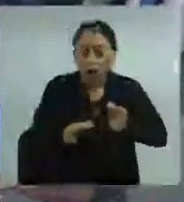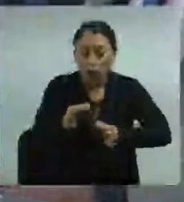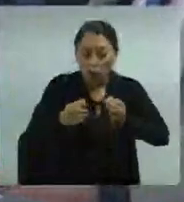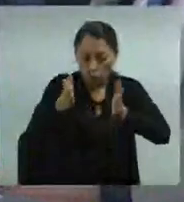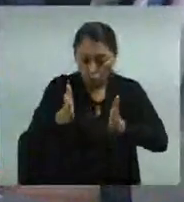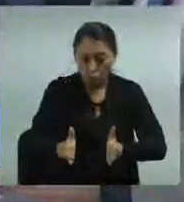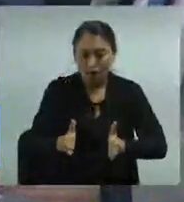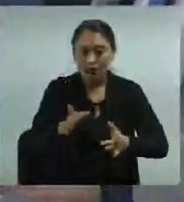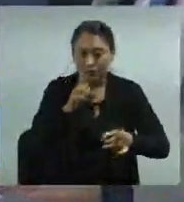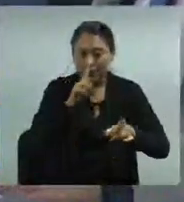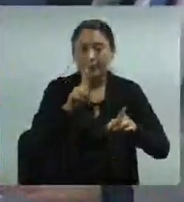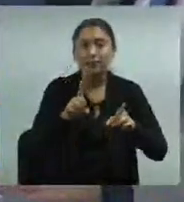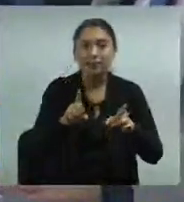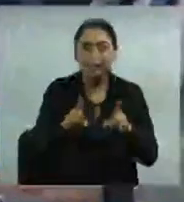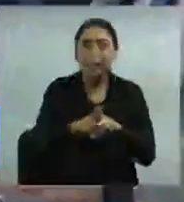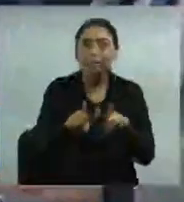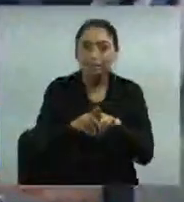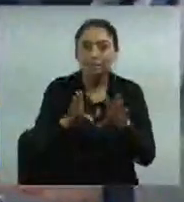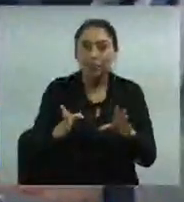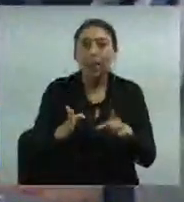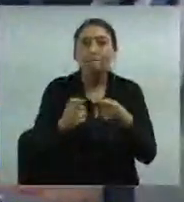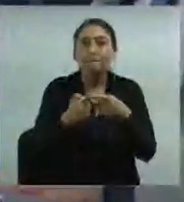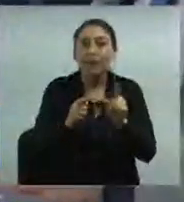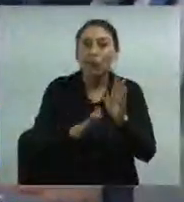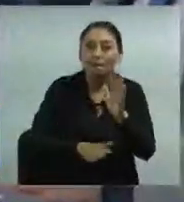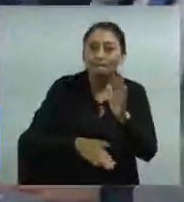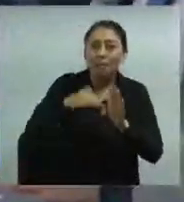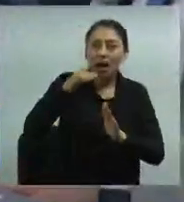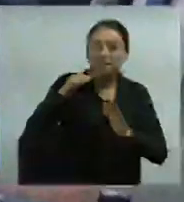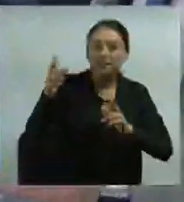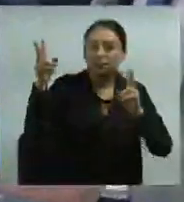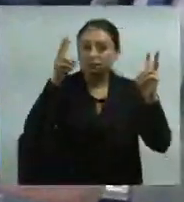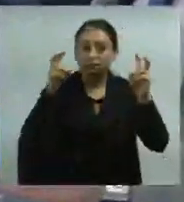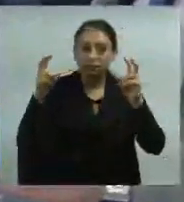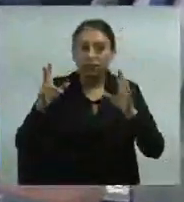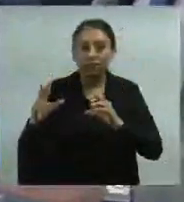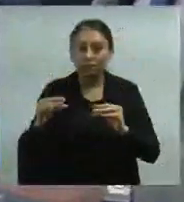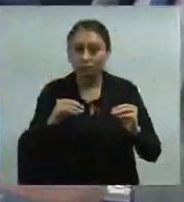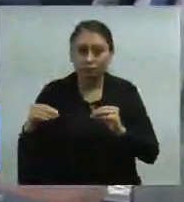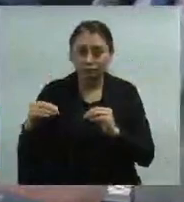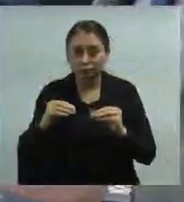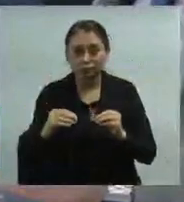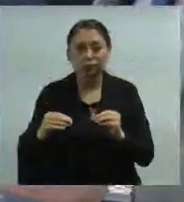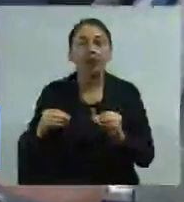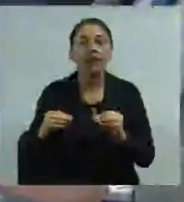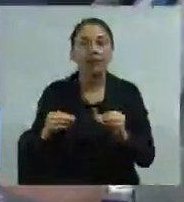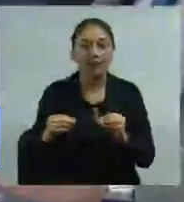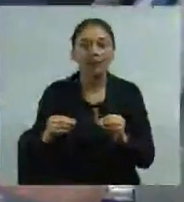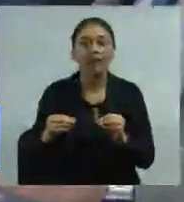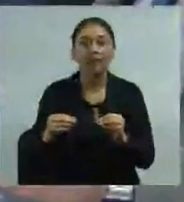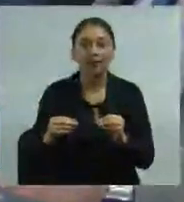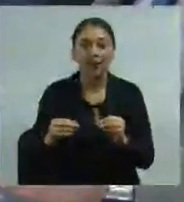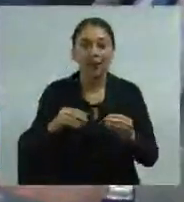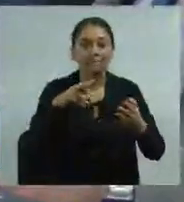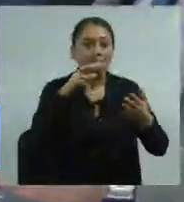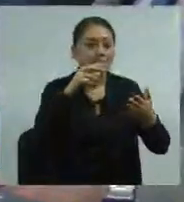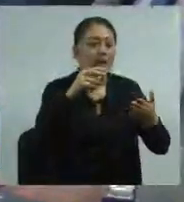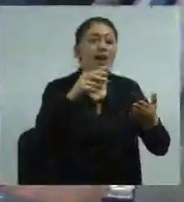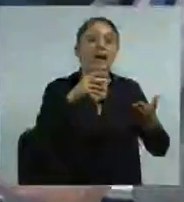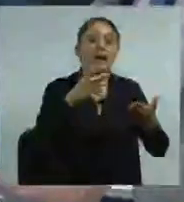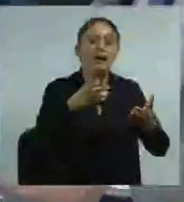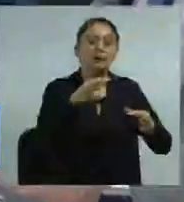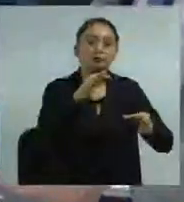entran los abogados. Lo que más se ha discutido en ese tema son cabalmente las